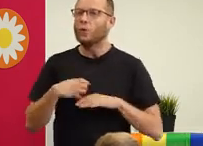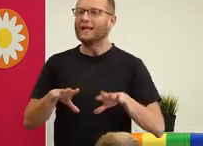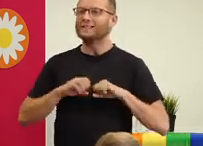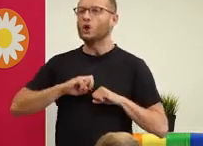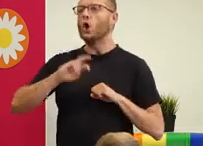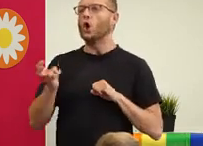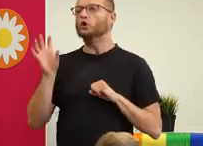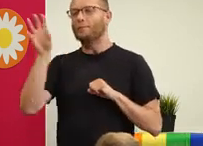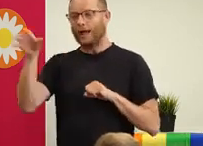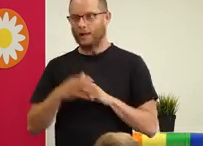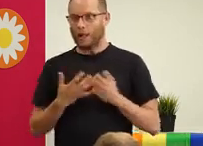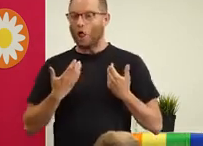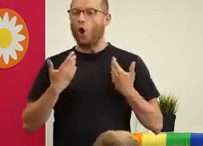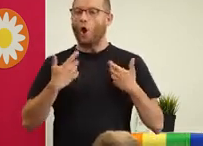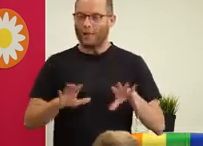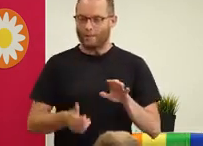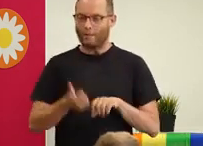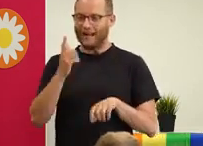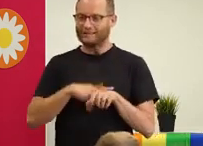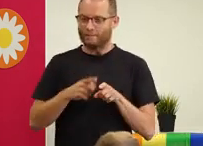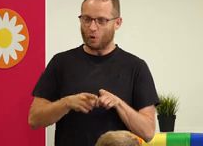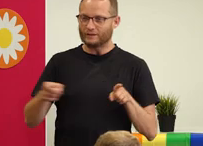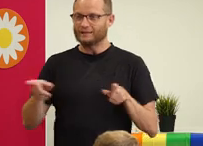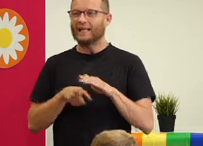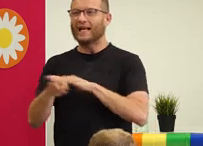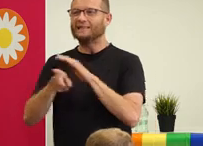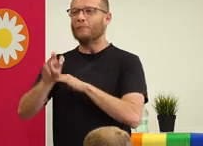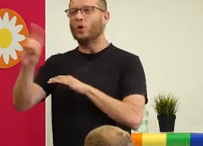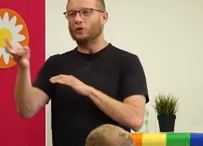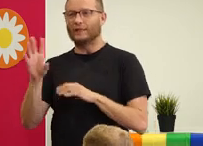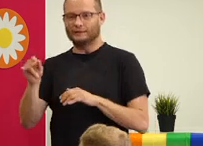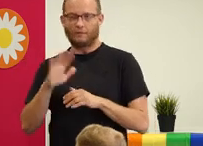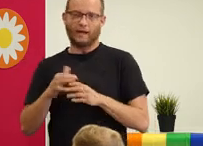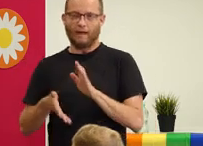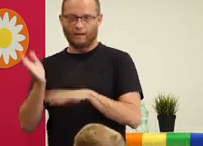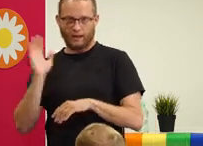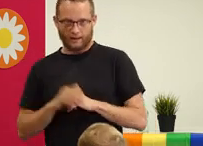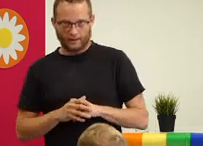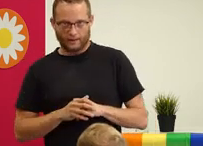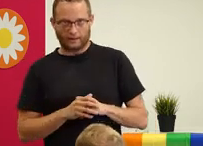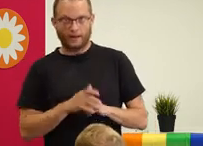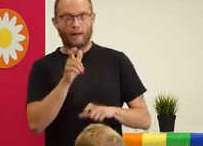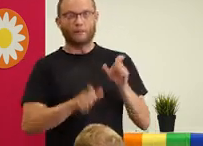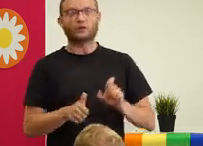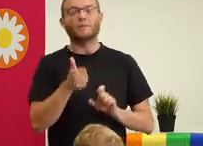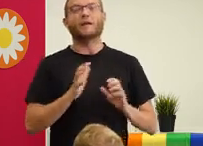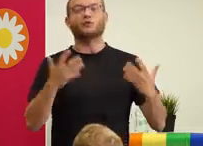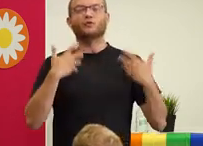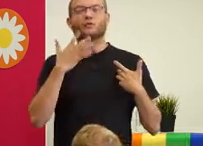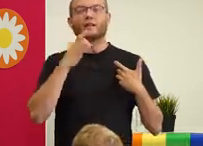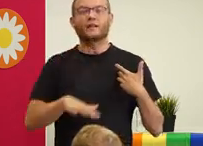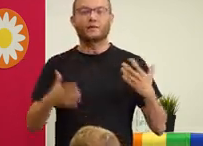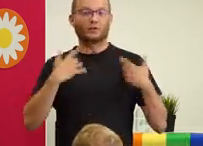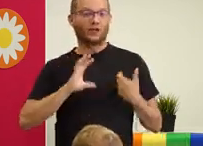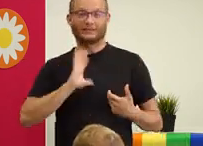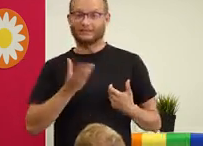otro país. Es decir, os dejamos estar aquí más tiempo si estáis ya gestionando otra cosa, ¿no? Claro, las personas que más sufren esto al final son las